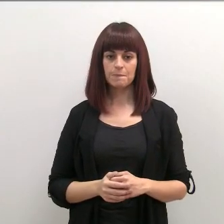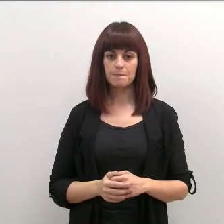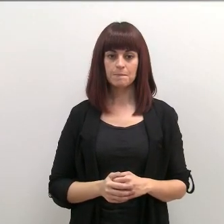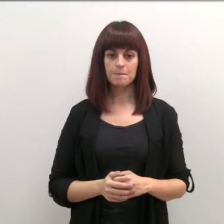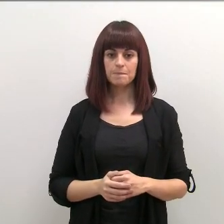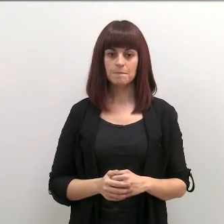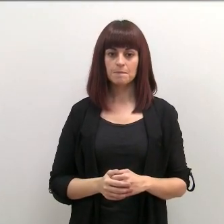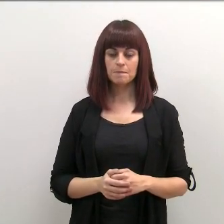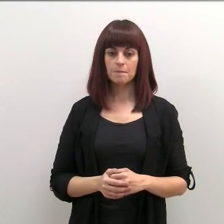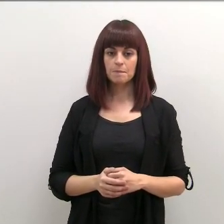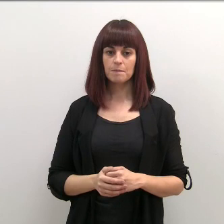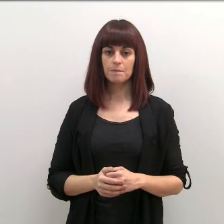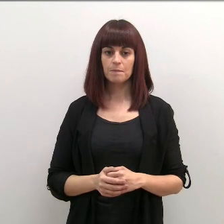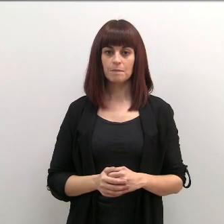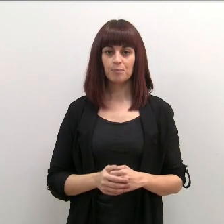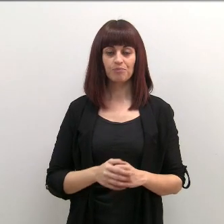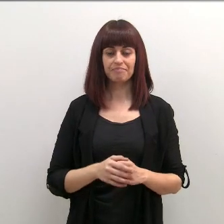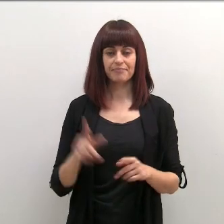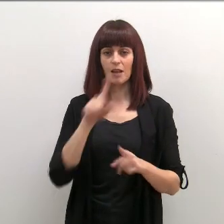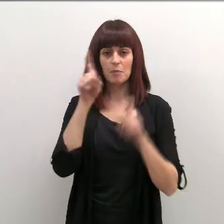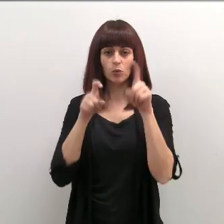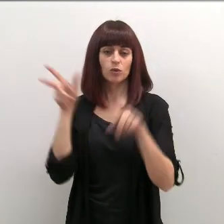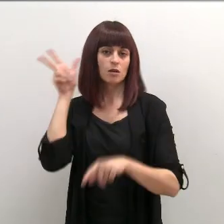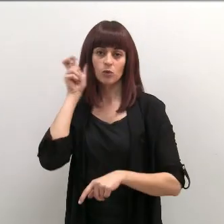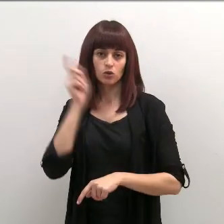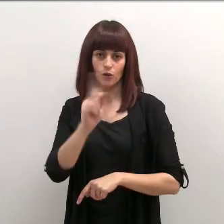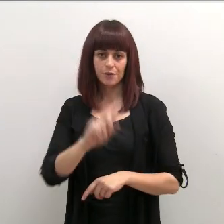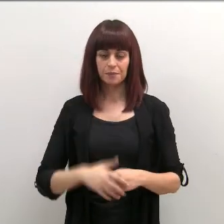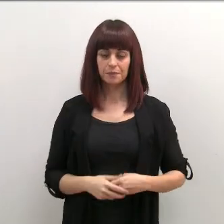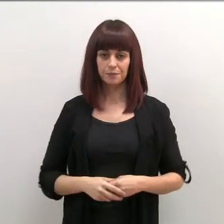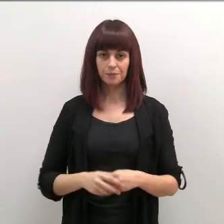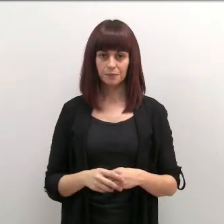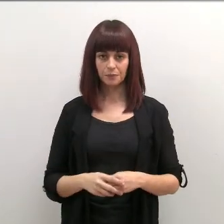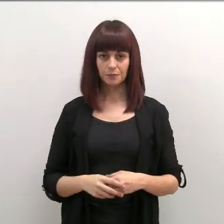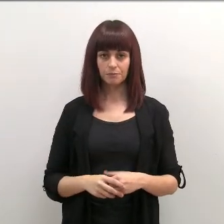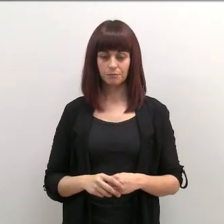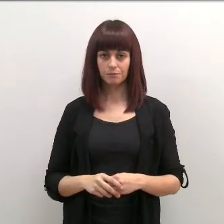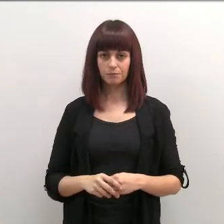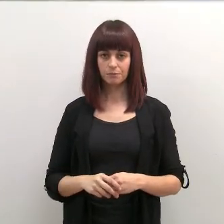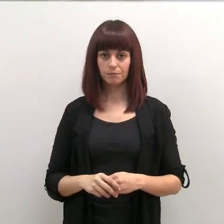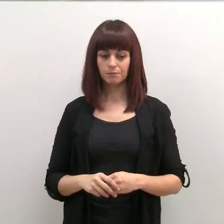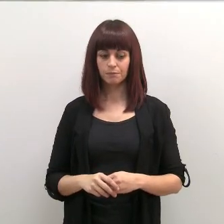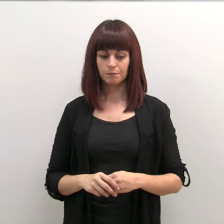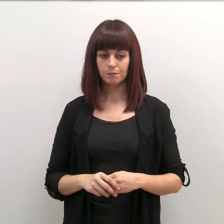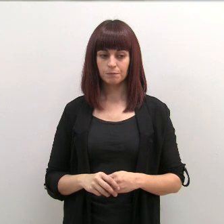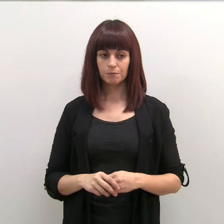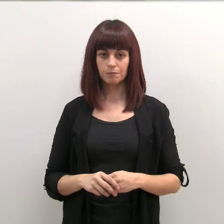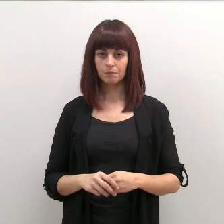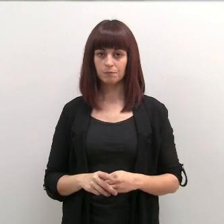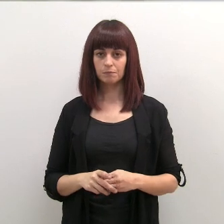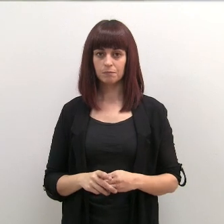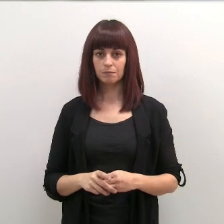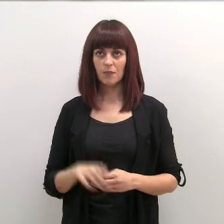Una última cuestión, porque creo que ha llegado ya, ¿no?, el tercer lote. ¿Cuántas dosis iban en ese tercer lote? Las de todas las